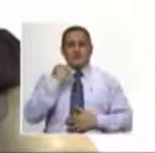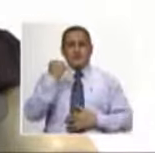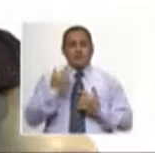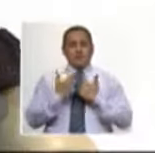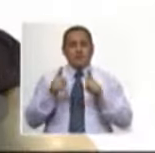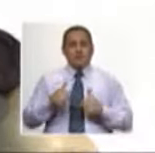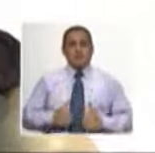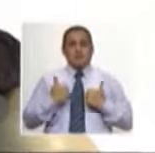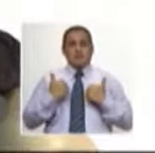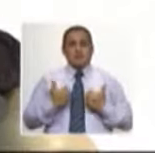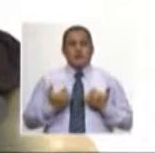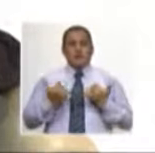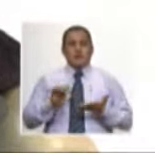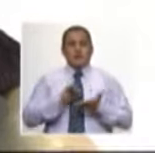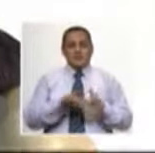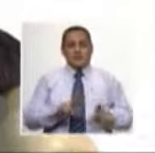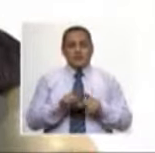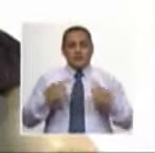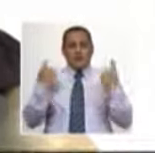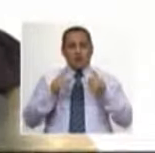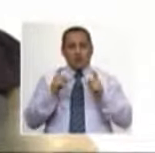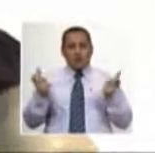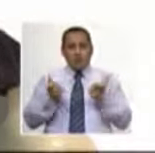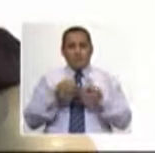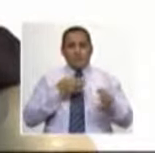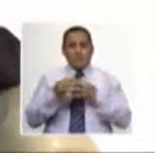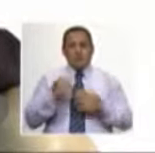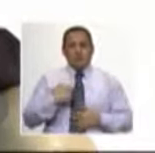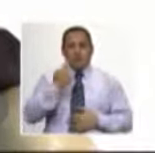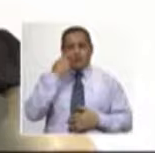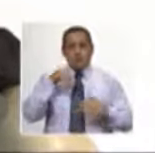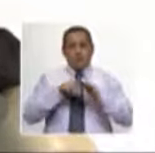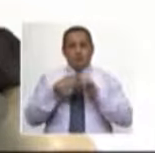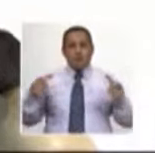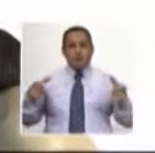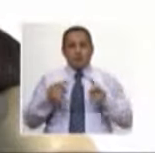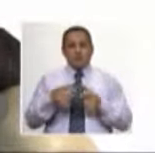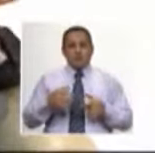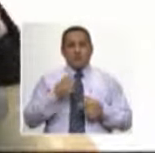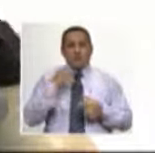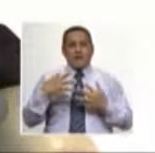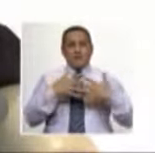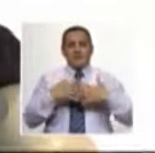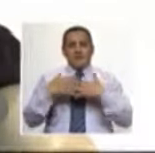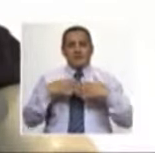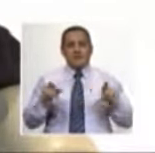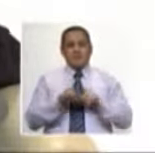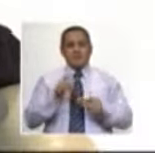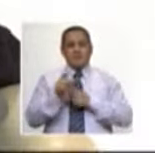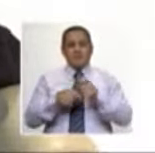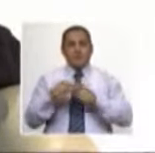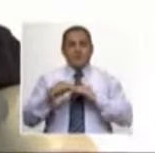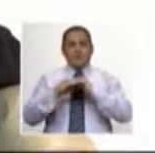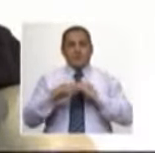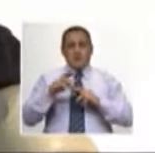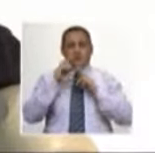religiosa y la Corte dice que está expresa y está reconocido en la Convención Americana y que por tanto y es un cimiento de la sociedad democrática,